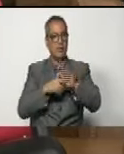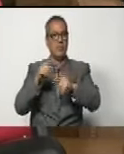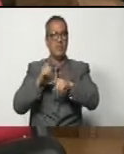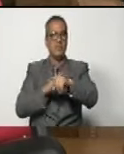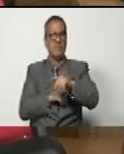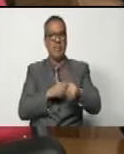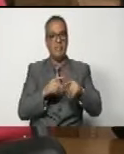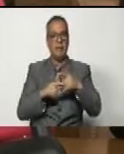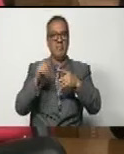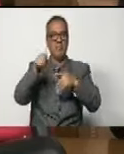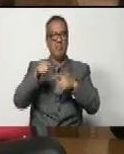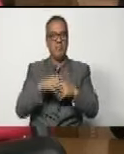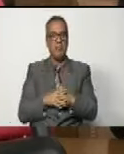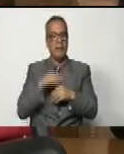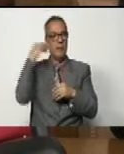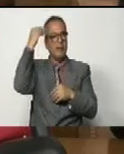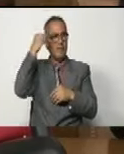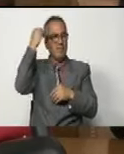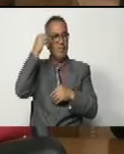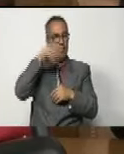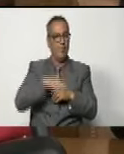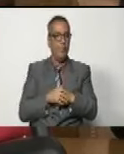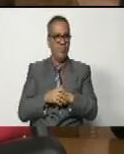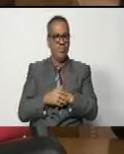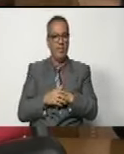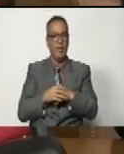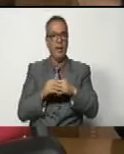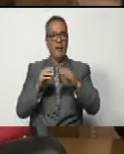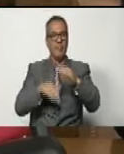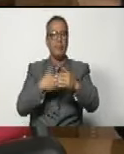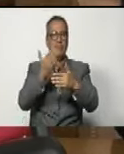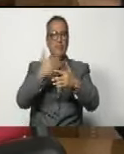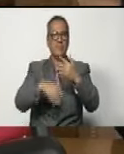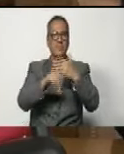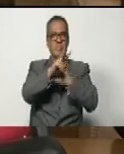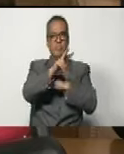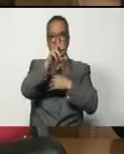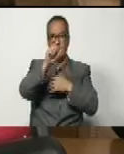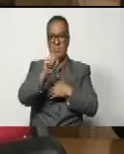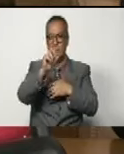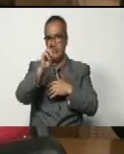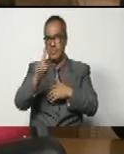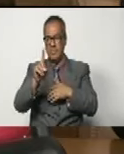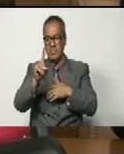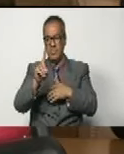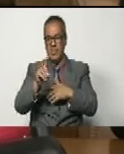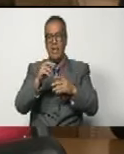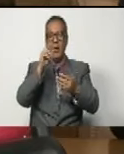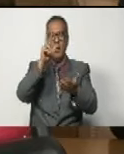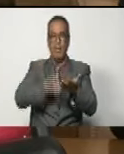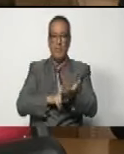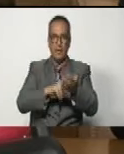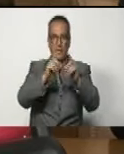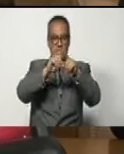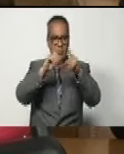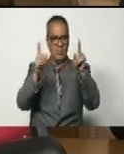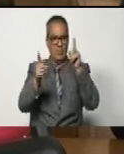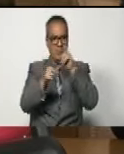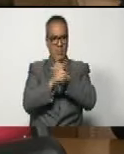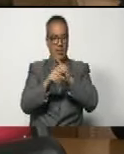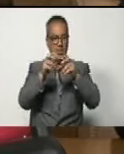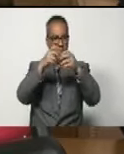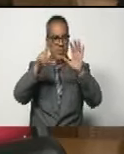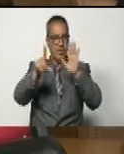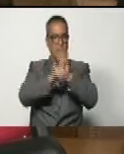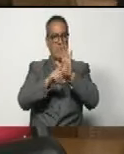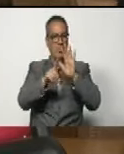todo, vicepresidente. En consideración. Aprobado. Siguiente. Ducentésimo trigésimo primero. Se sugiere aprobar sin modificación el contenido